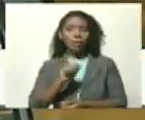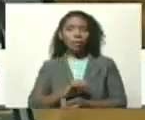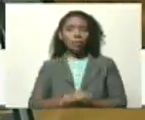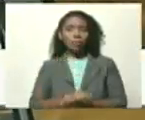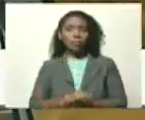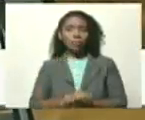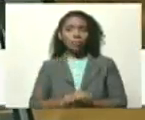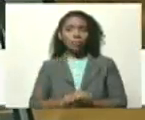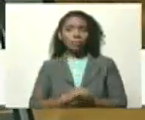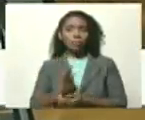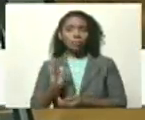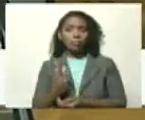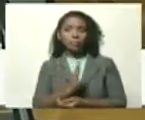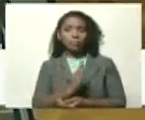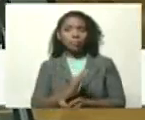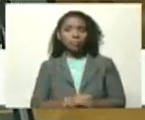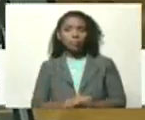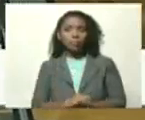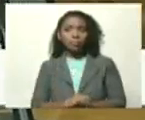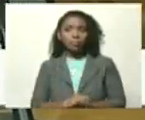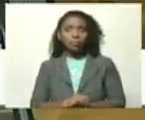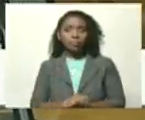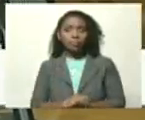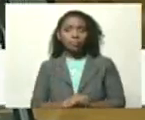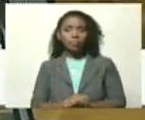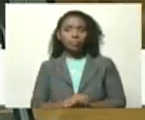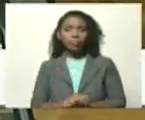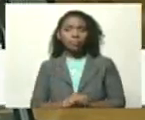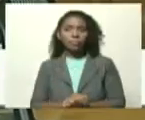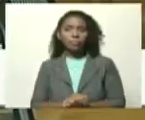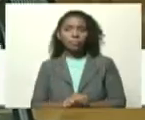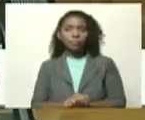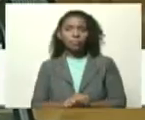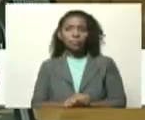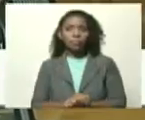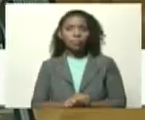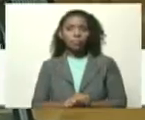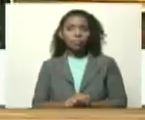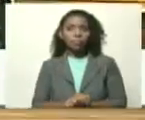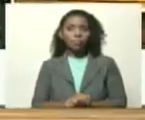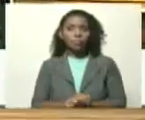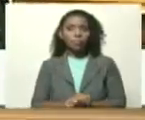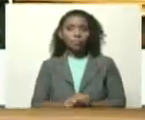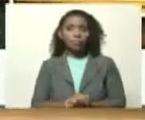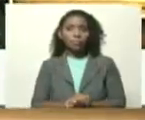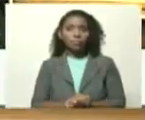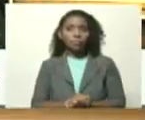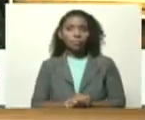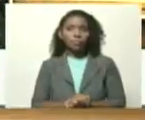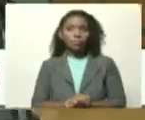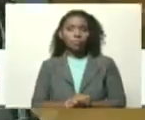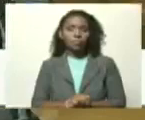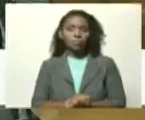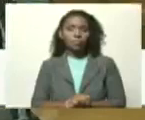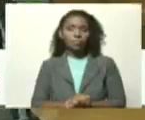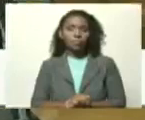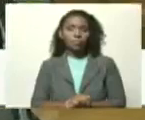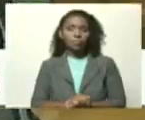Anuel Villarruel. Diputado Parra, ¿puede repetir el nombre, por favor? Para